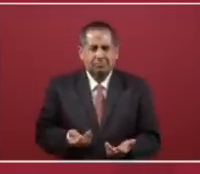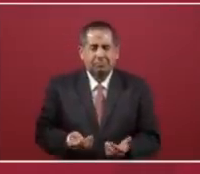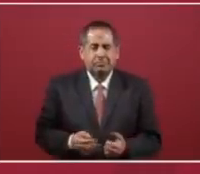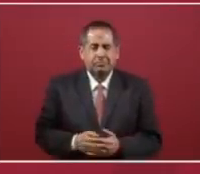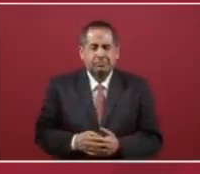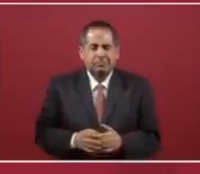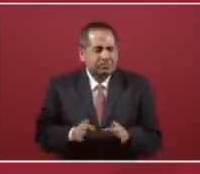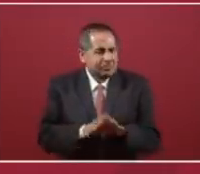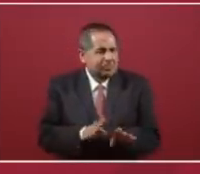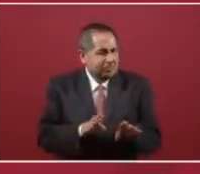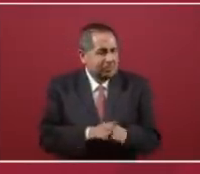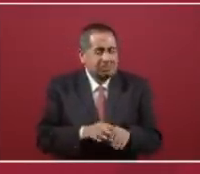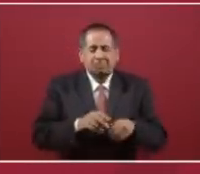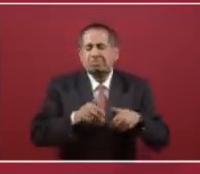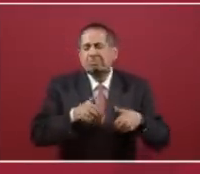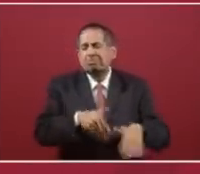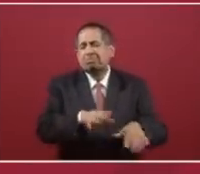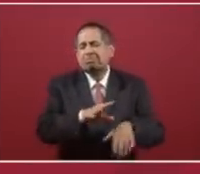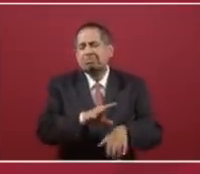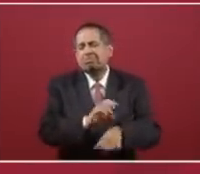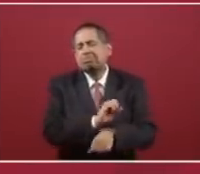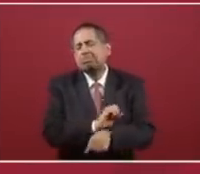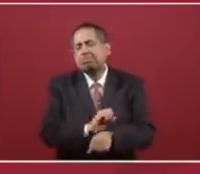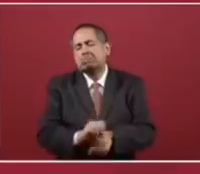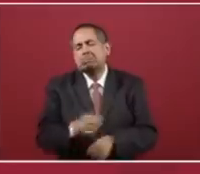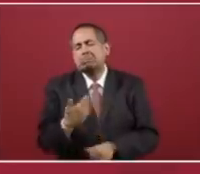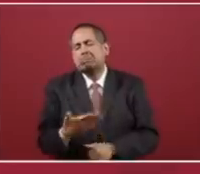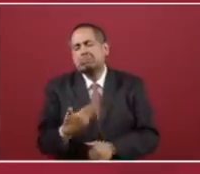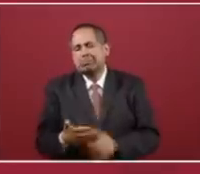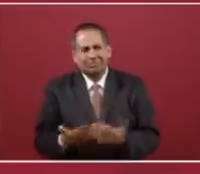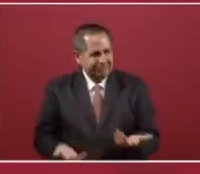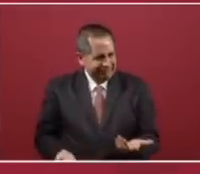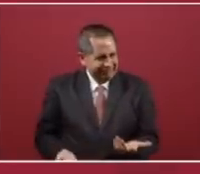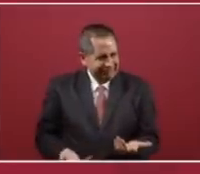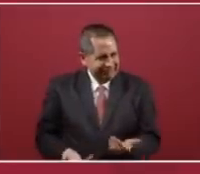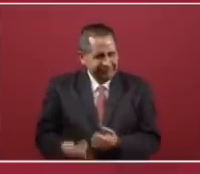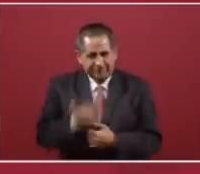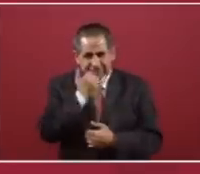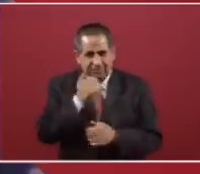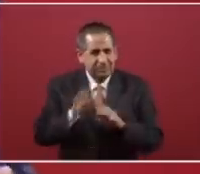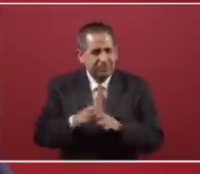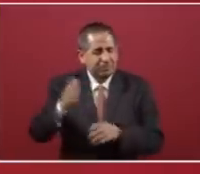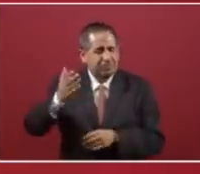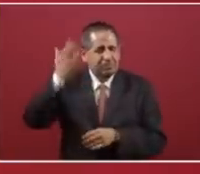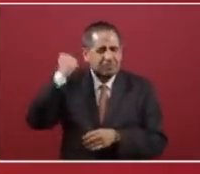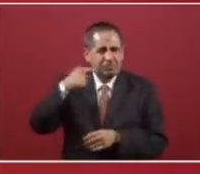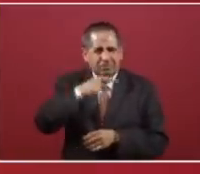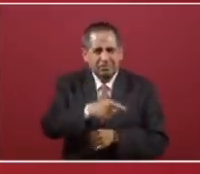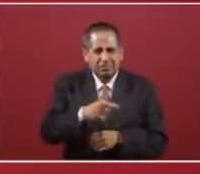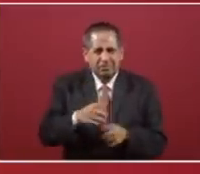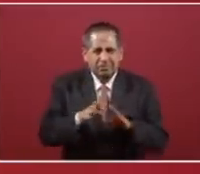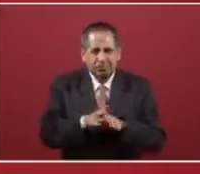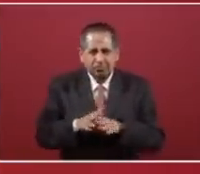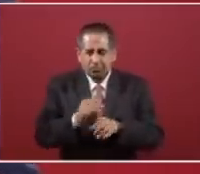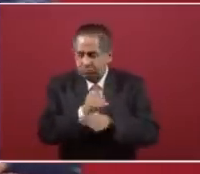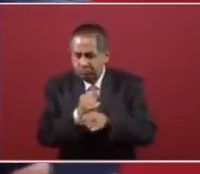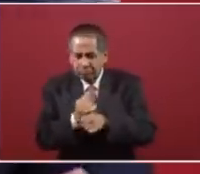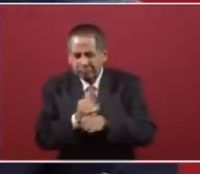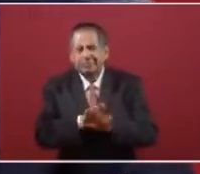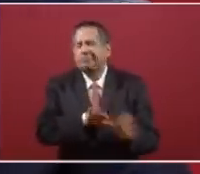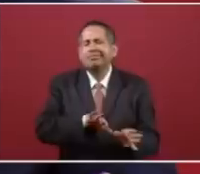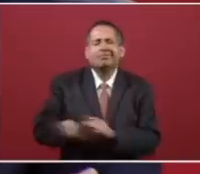cómo fue que en aquel entonces sería extraordinaria la investigación